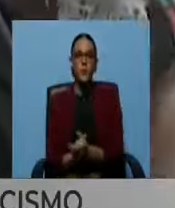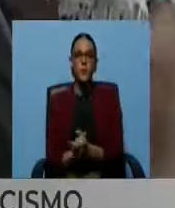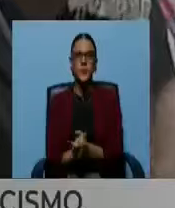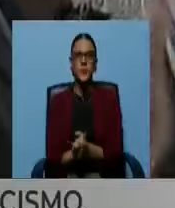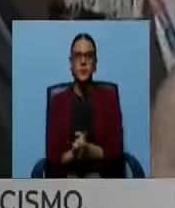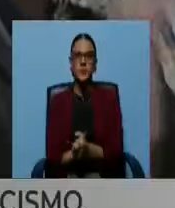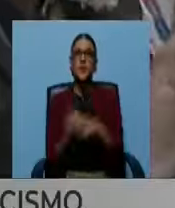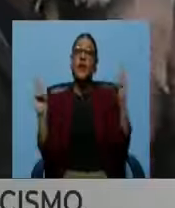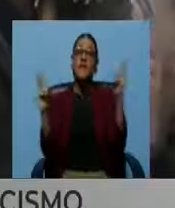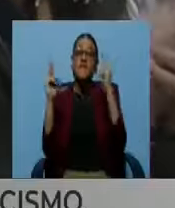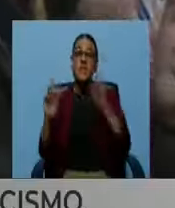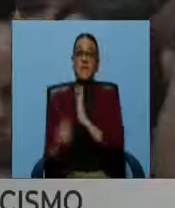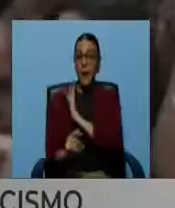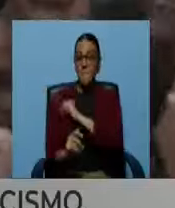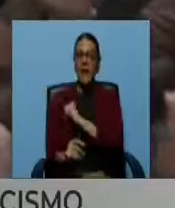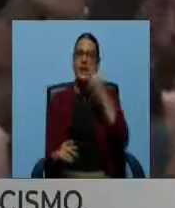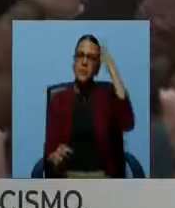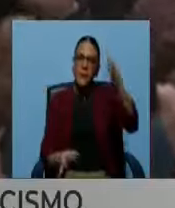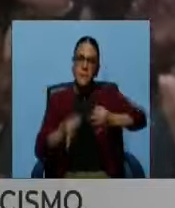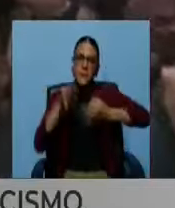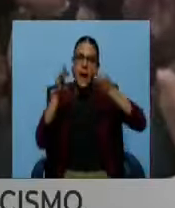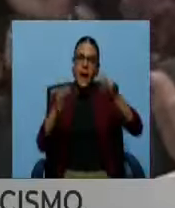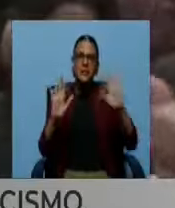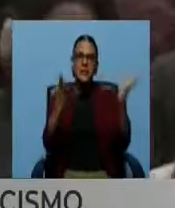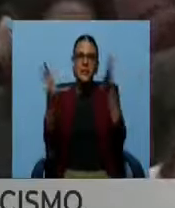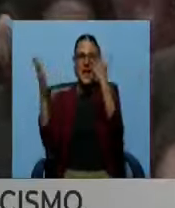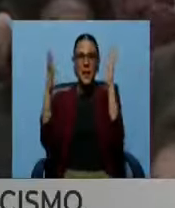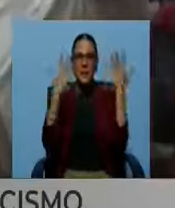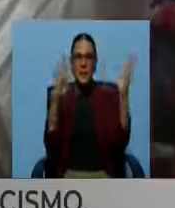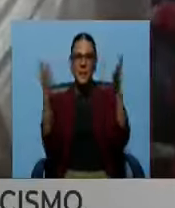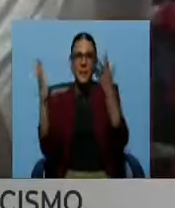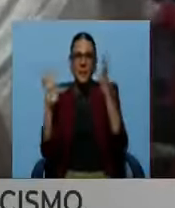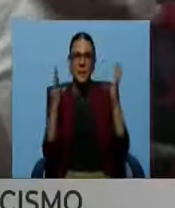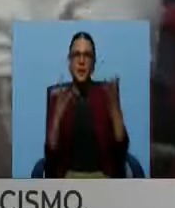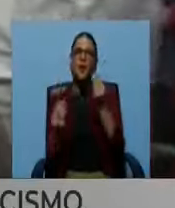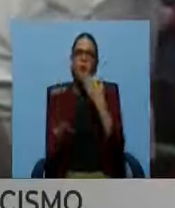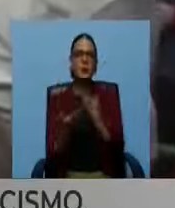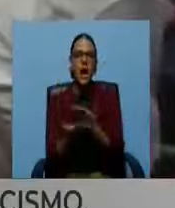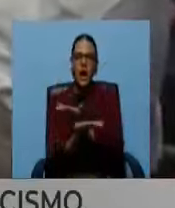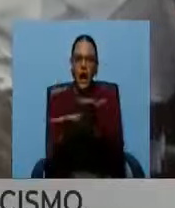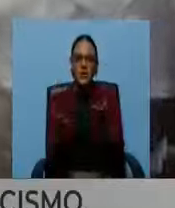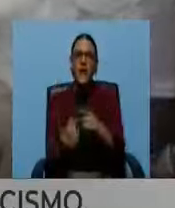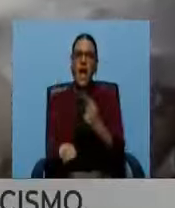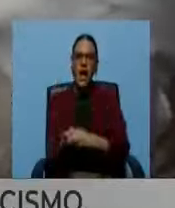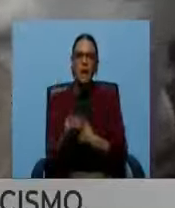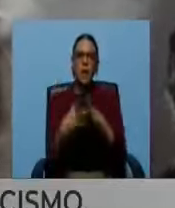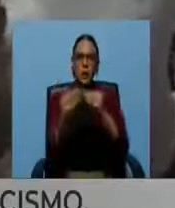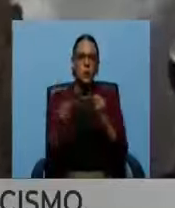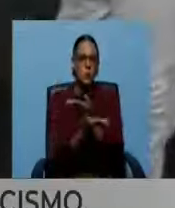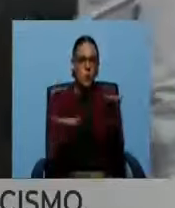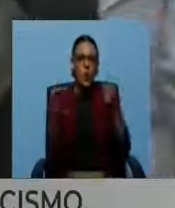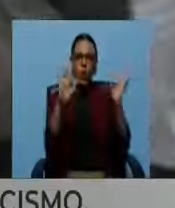¡Que viva Palestina por siempre! ¡Que viva! Gracias, hermano y hermana.